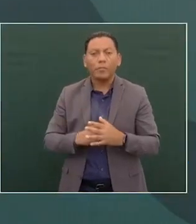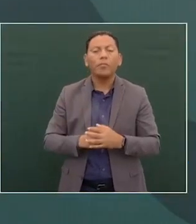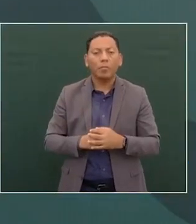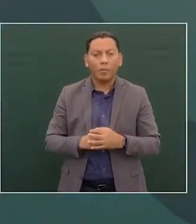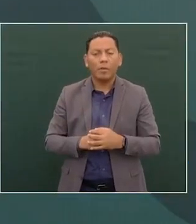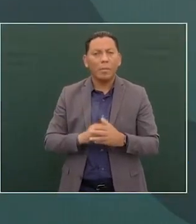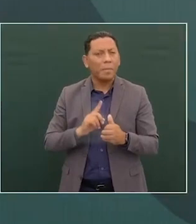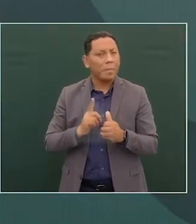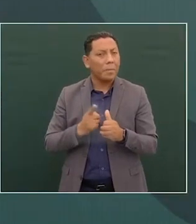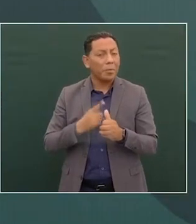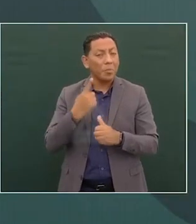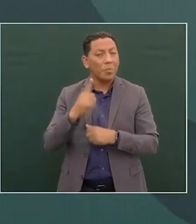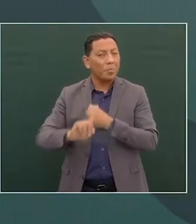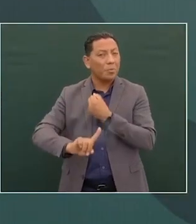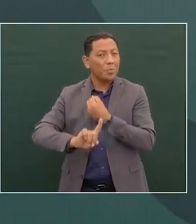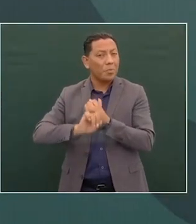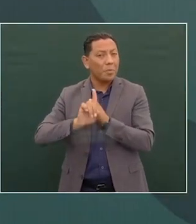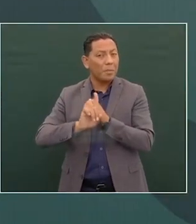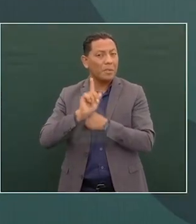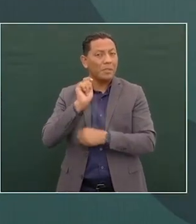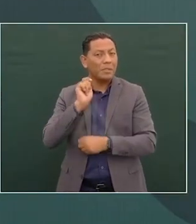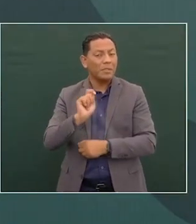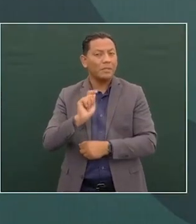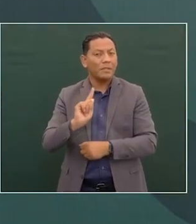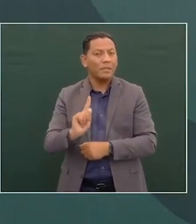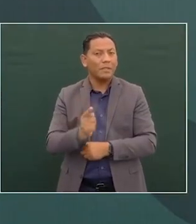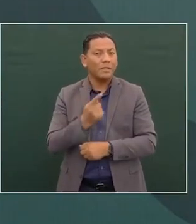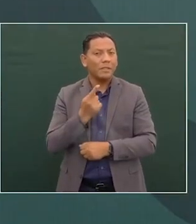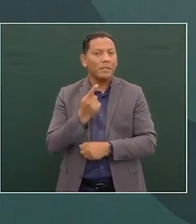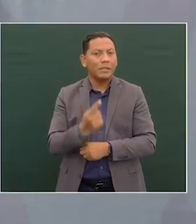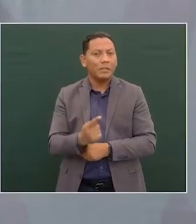el principal problema es la